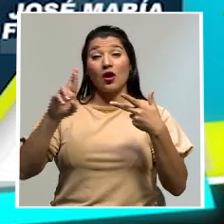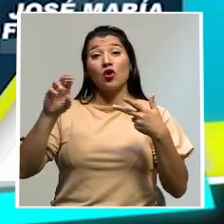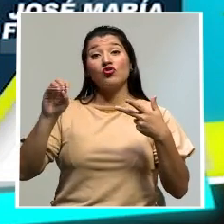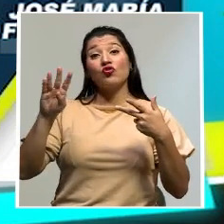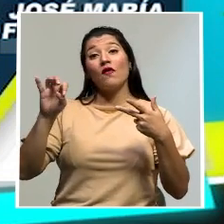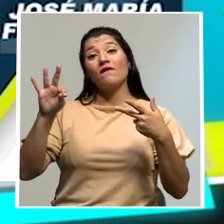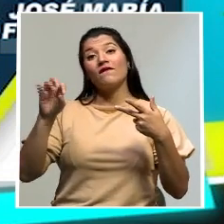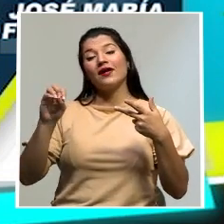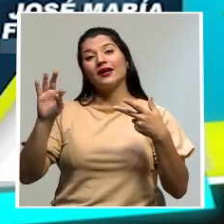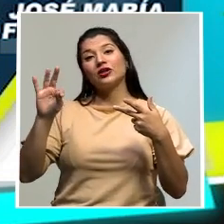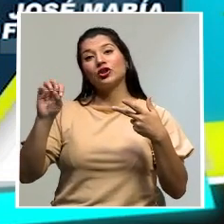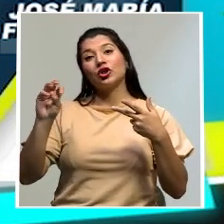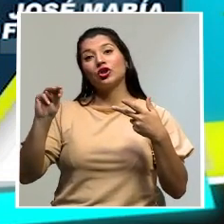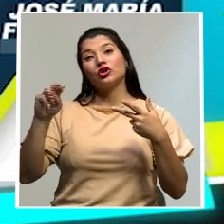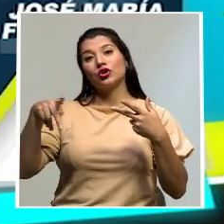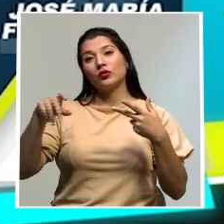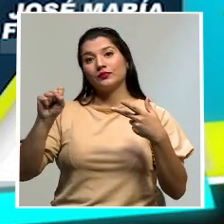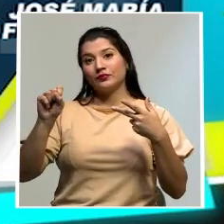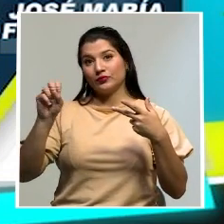Roberto Thompson Chacón,